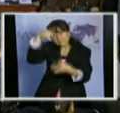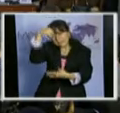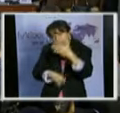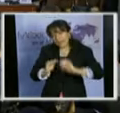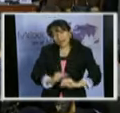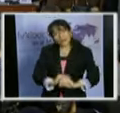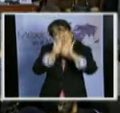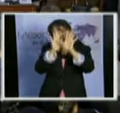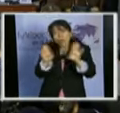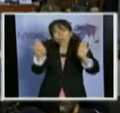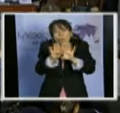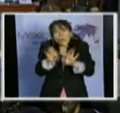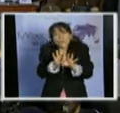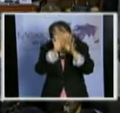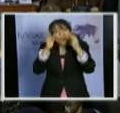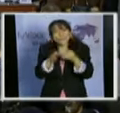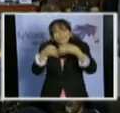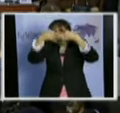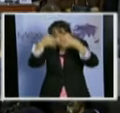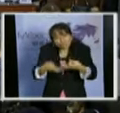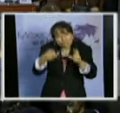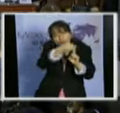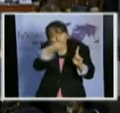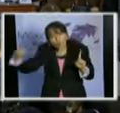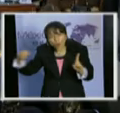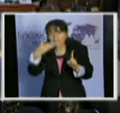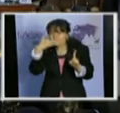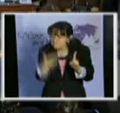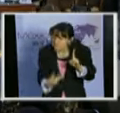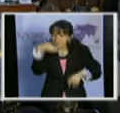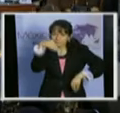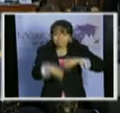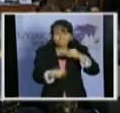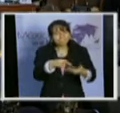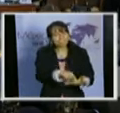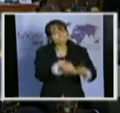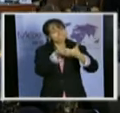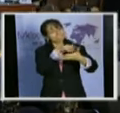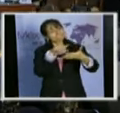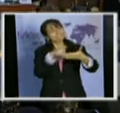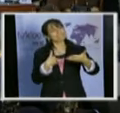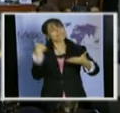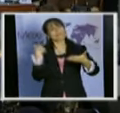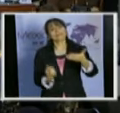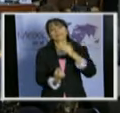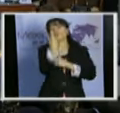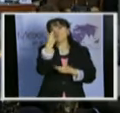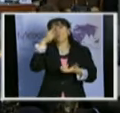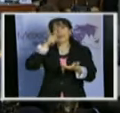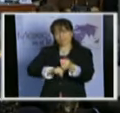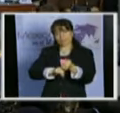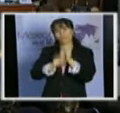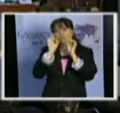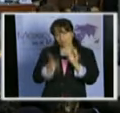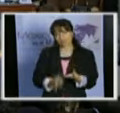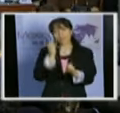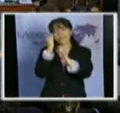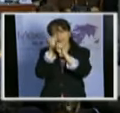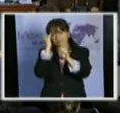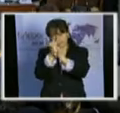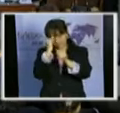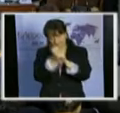hablando. Una primera publicación que ya está en la página de Cancillería, todos la